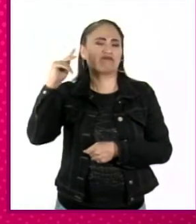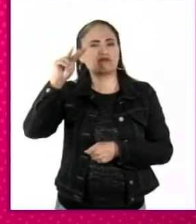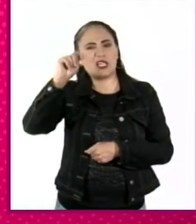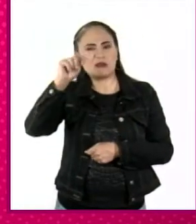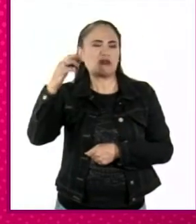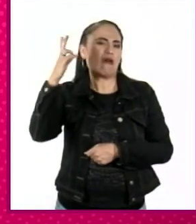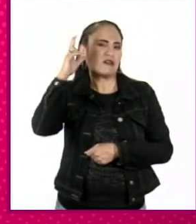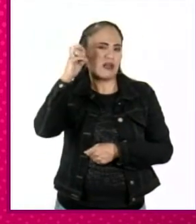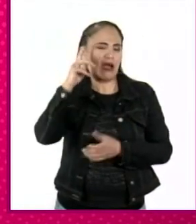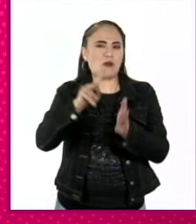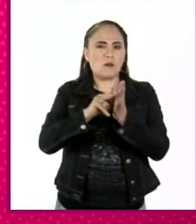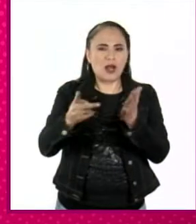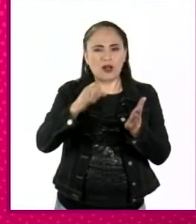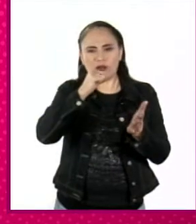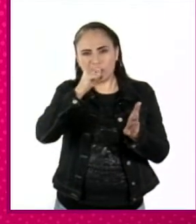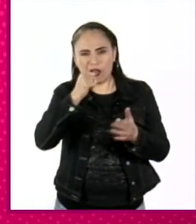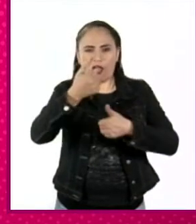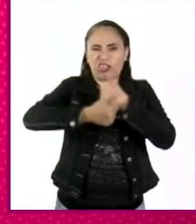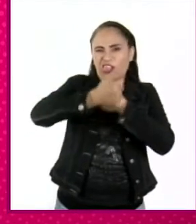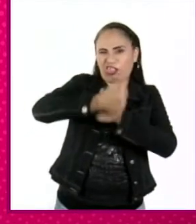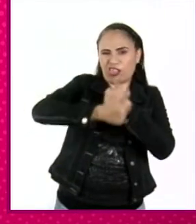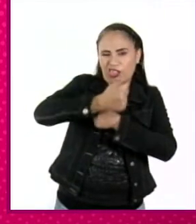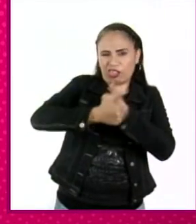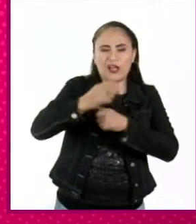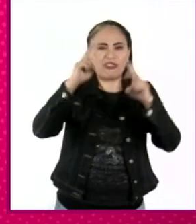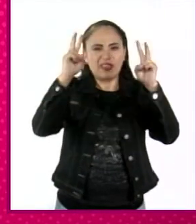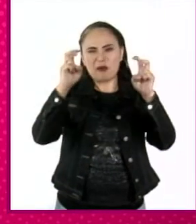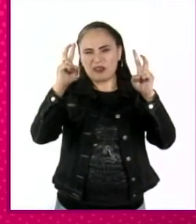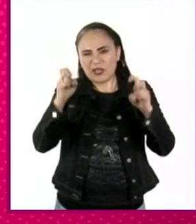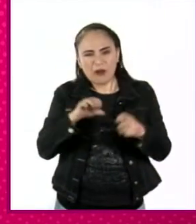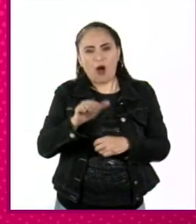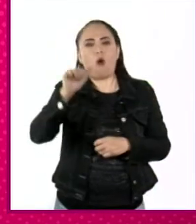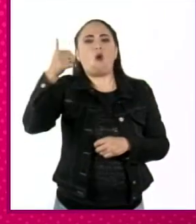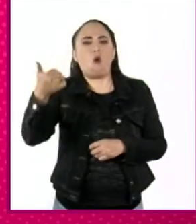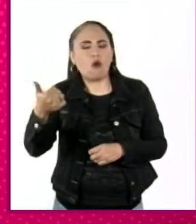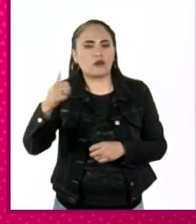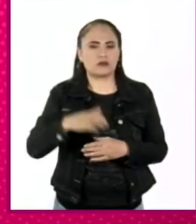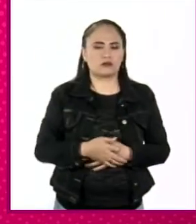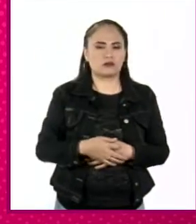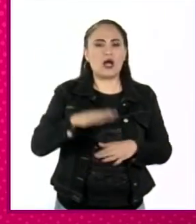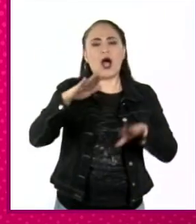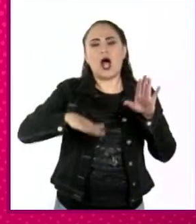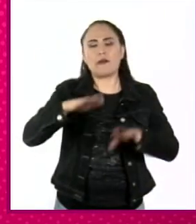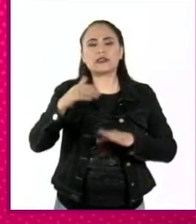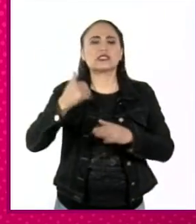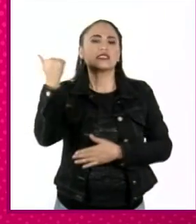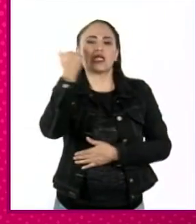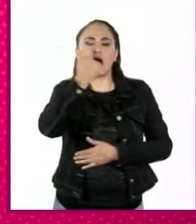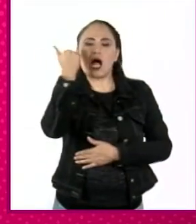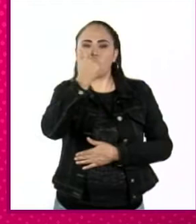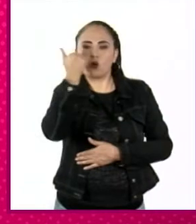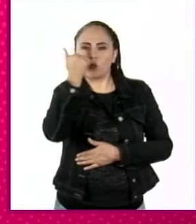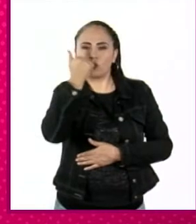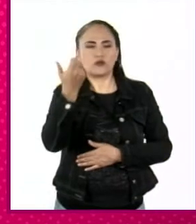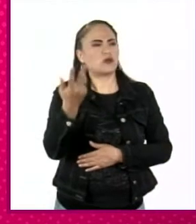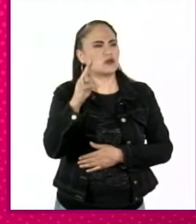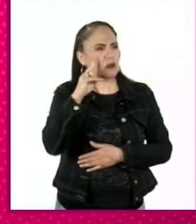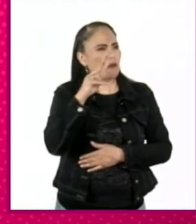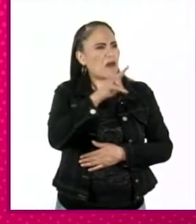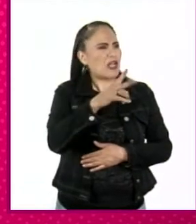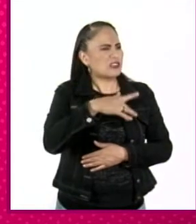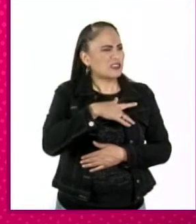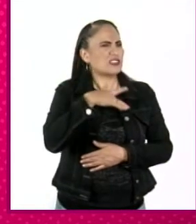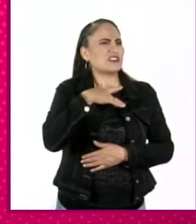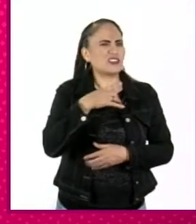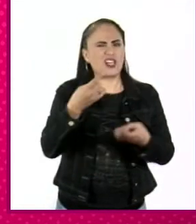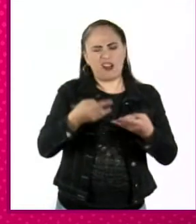comunicación, de temáticas de otro tipo, los alumnos ven y consideran que la historia es